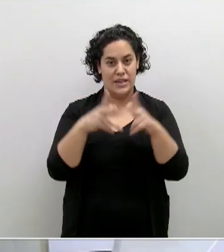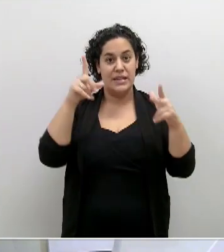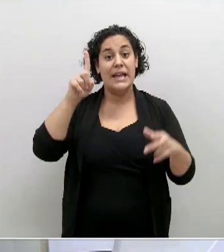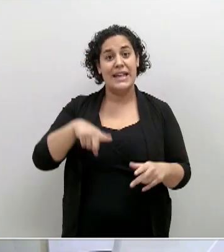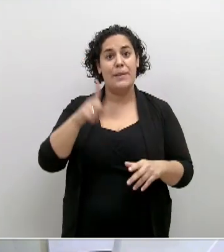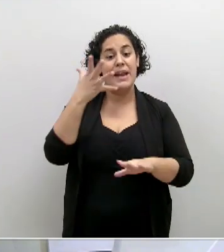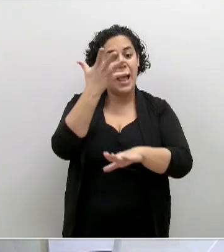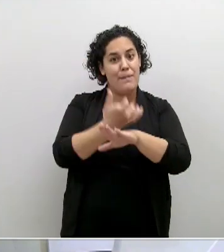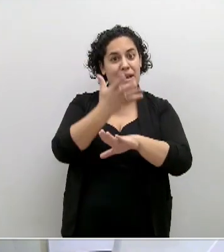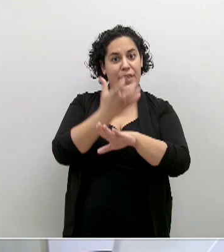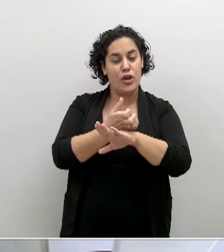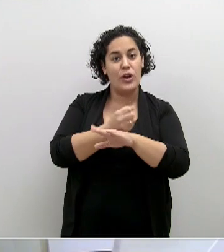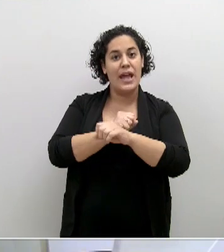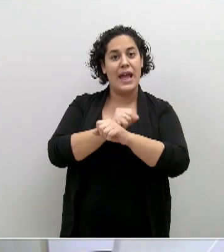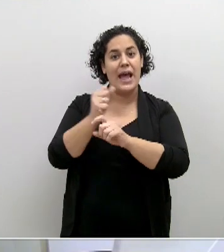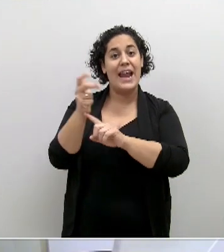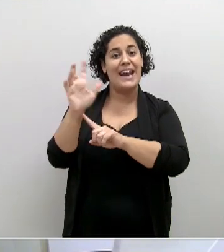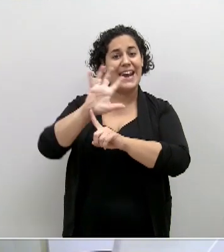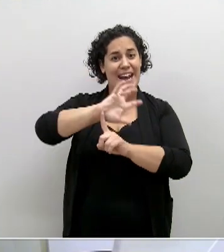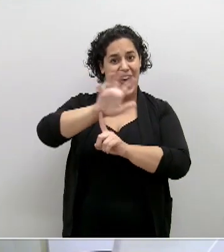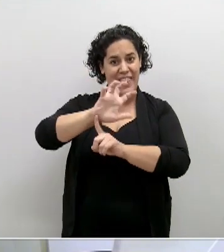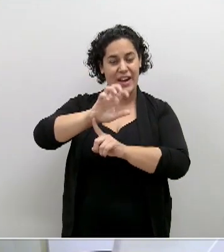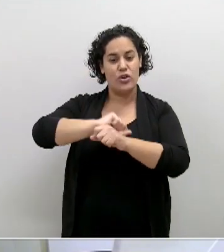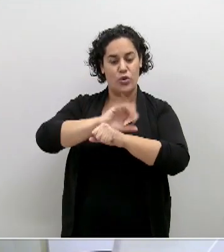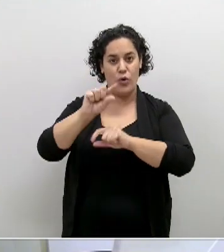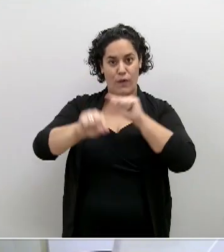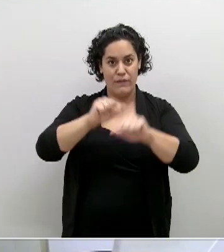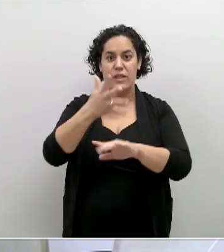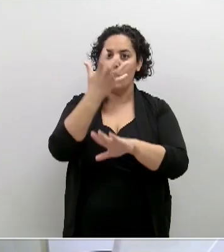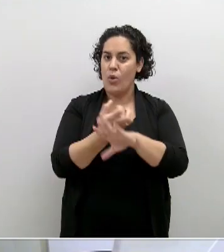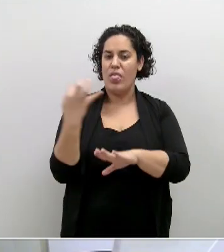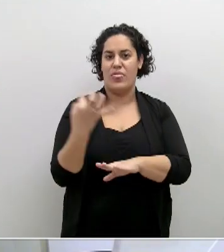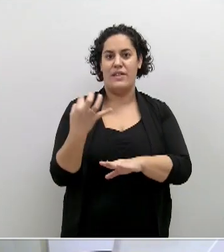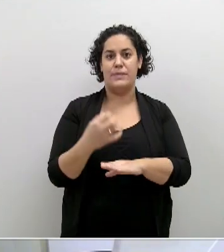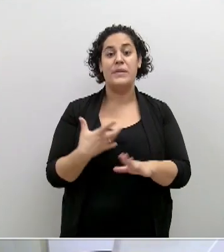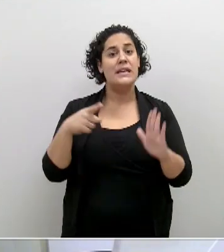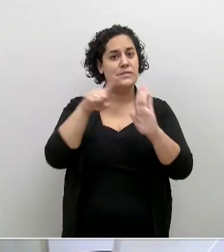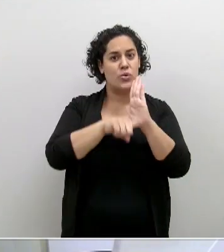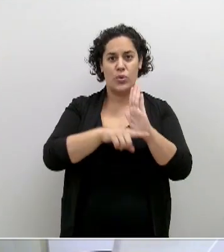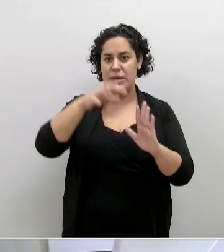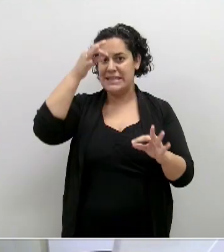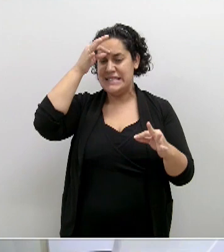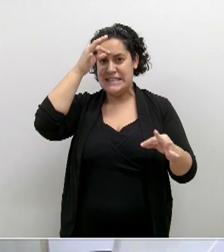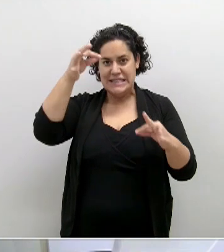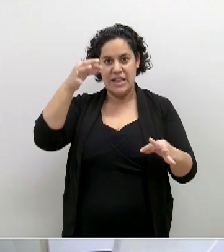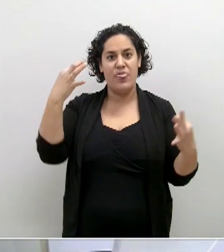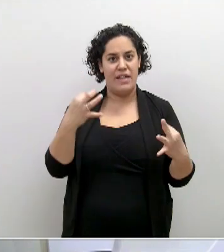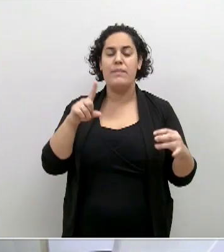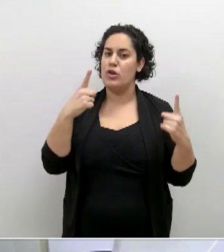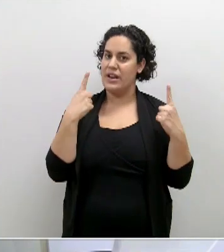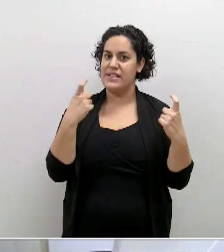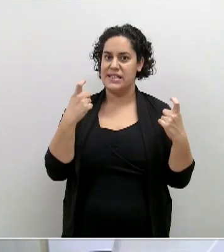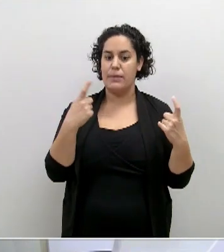lo que facilitará el rastreo en nuestra región. Sabemos que son medidas extremas, pero necesarias si queremos afrontar con expectativas